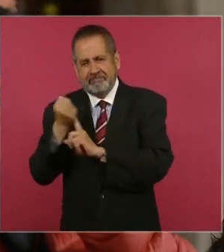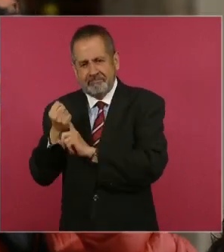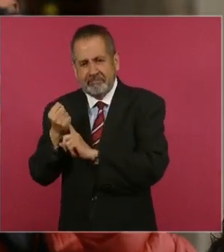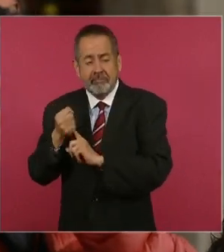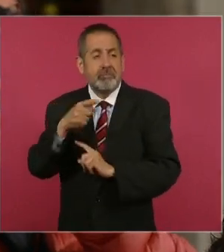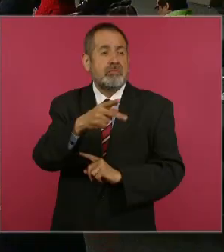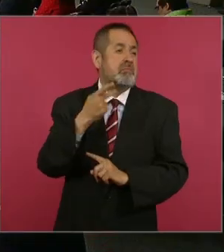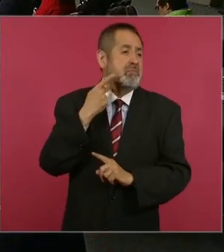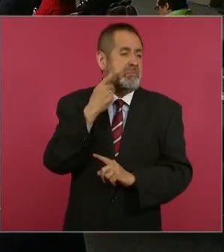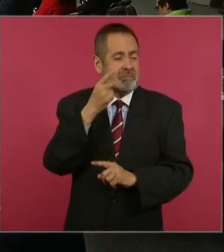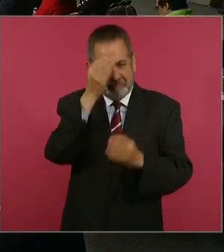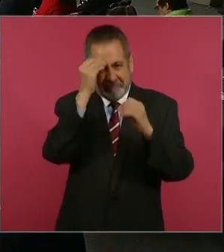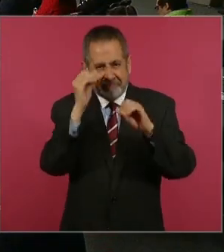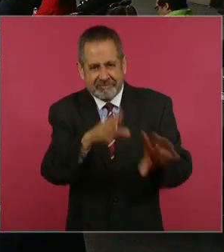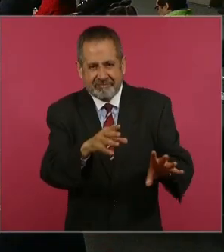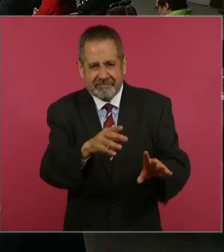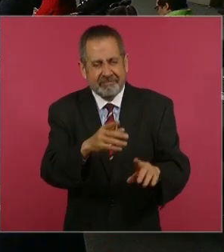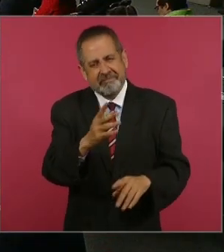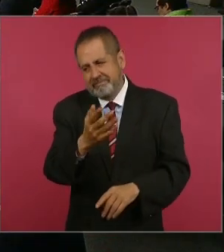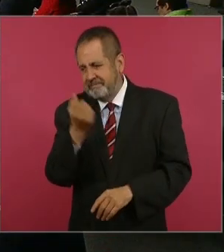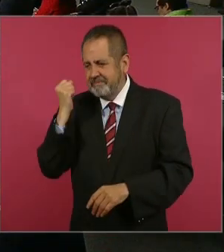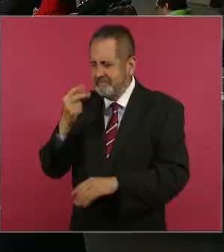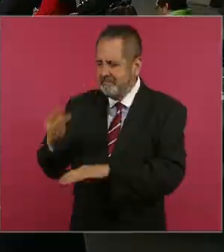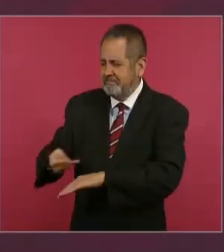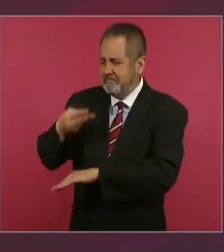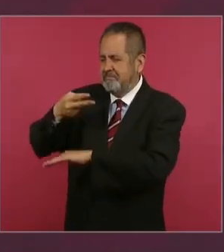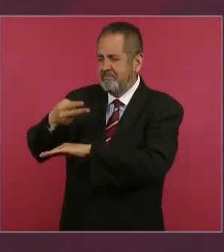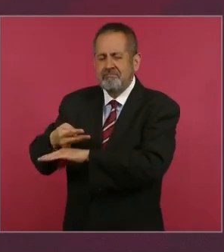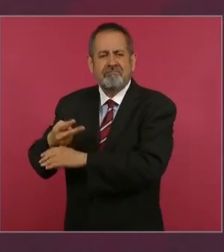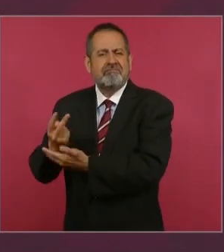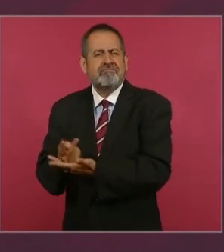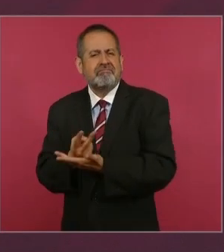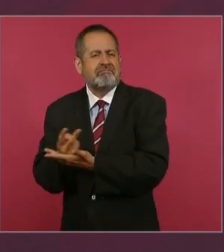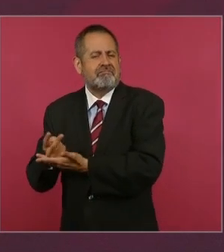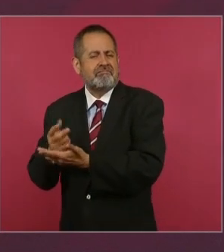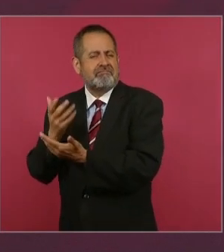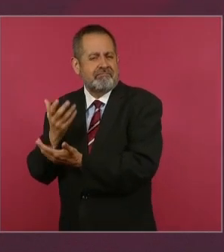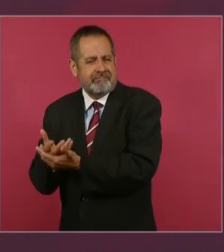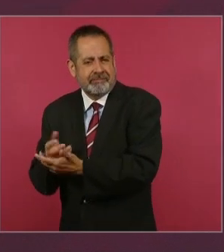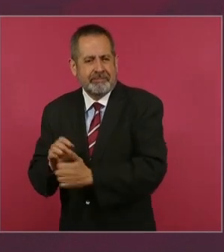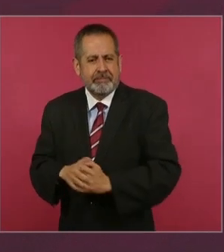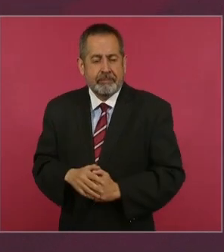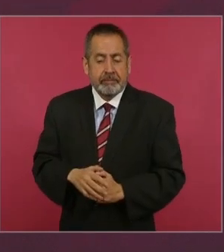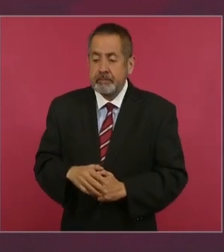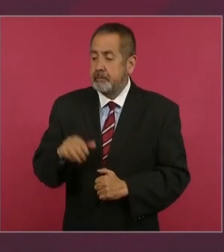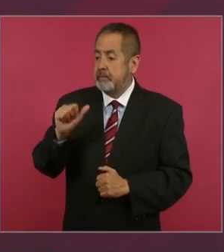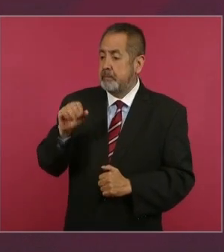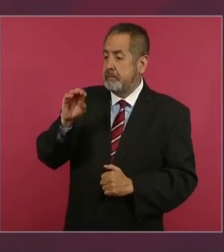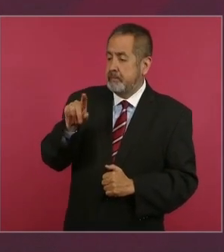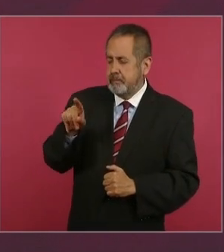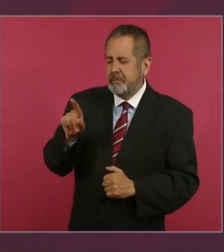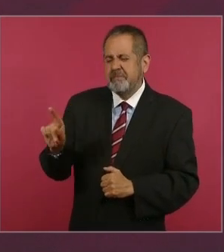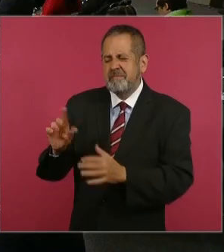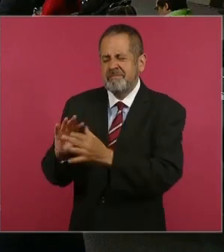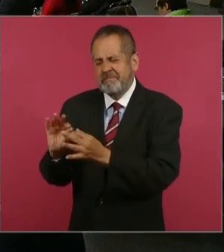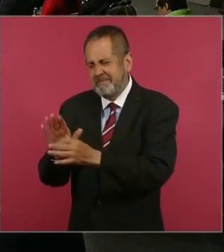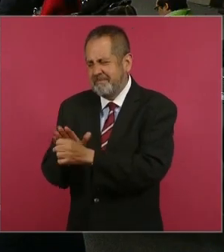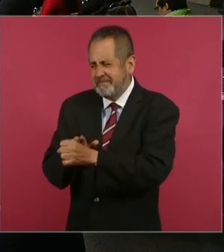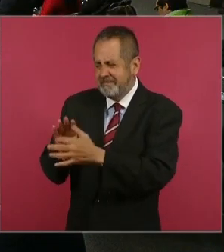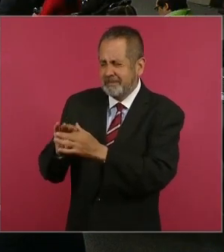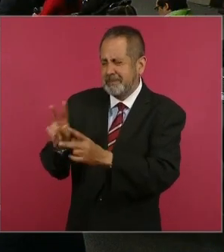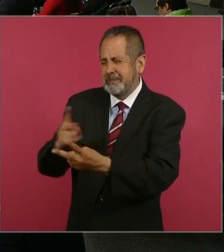polaca y es hora que te tires en la maca López Obrador intentó una persuasión